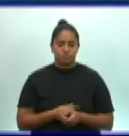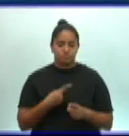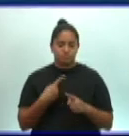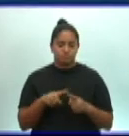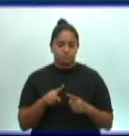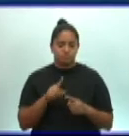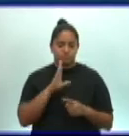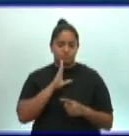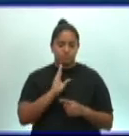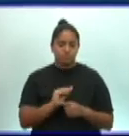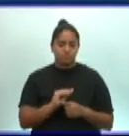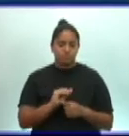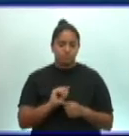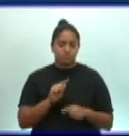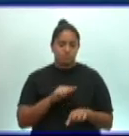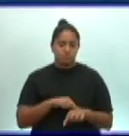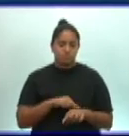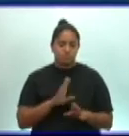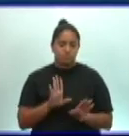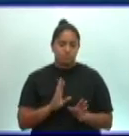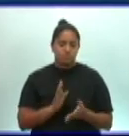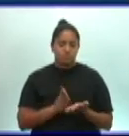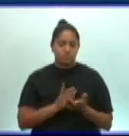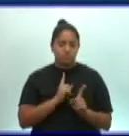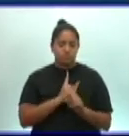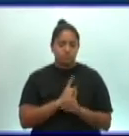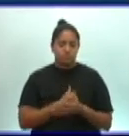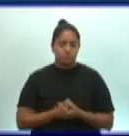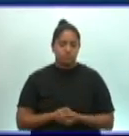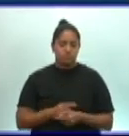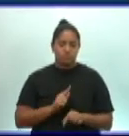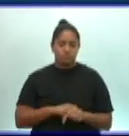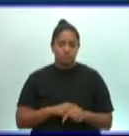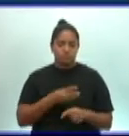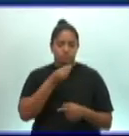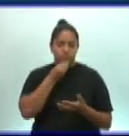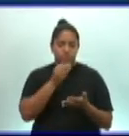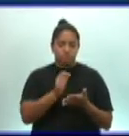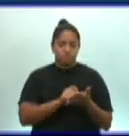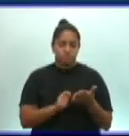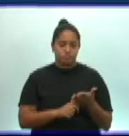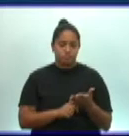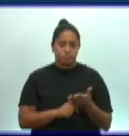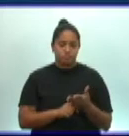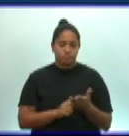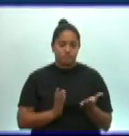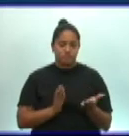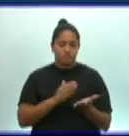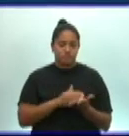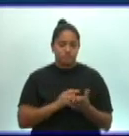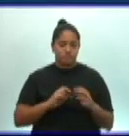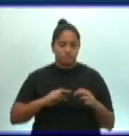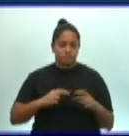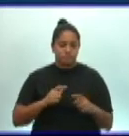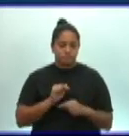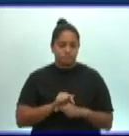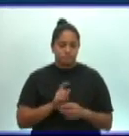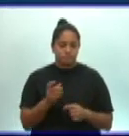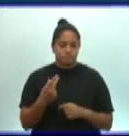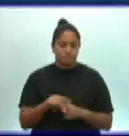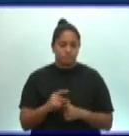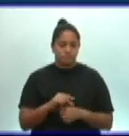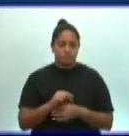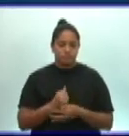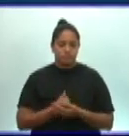estaremos mencionando en algún momento del encuentro. Entonces les doy un tiempo para que tomen nota y luego entonces regresamos para continuar con el ejercicio.